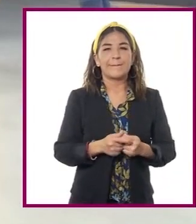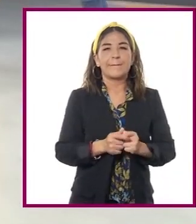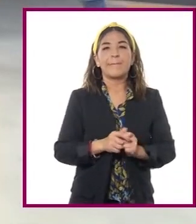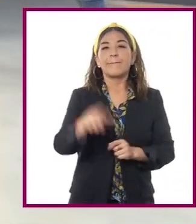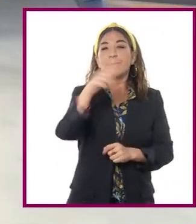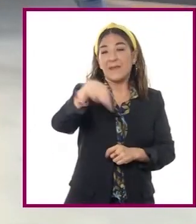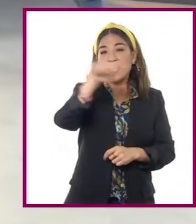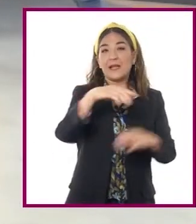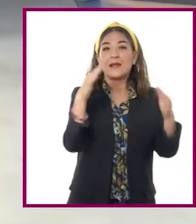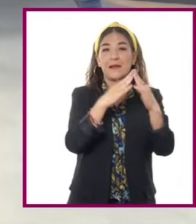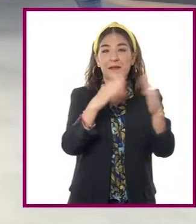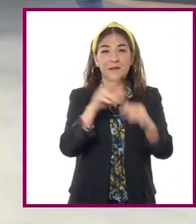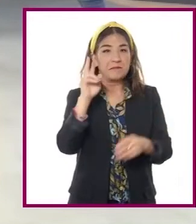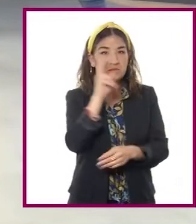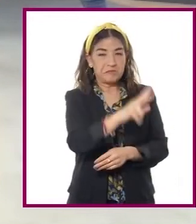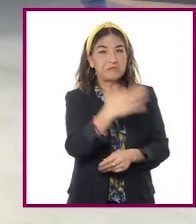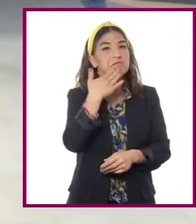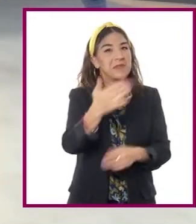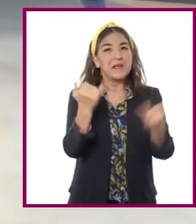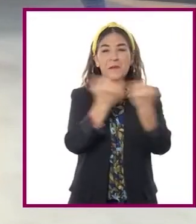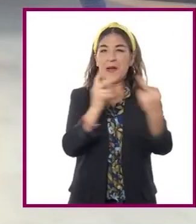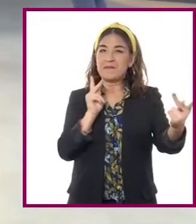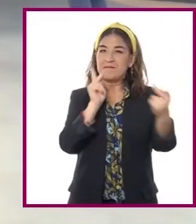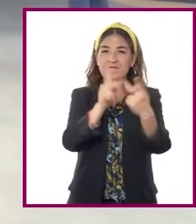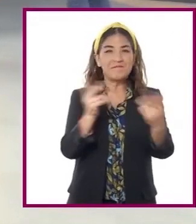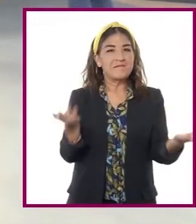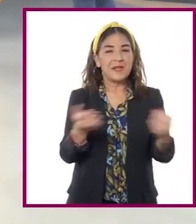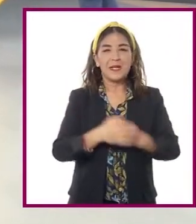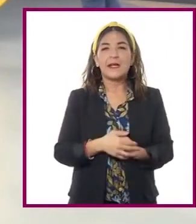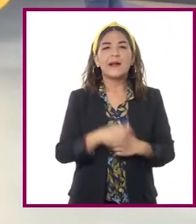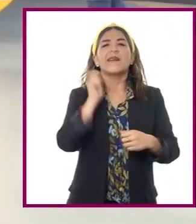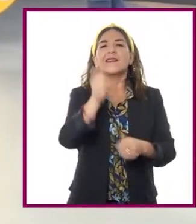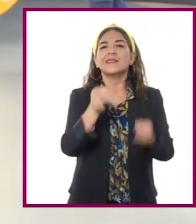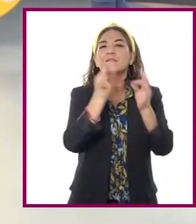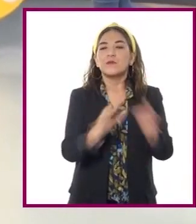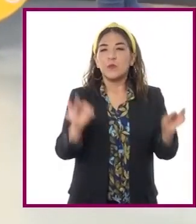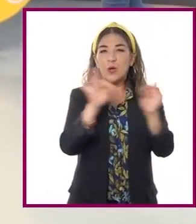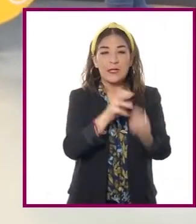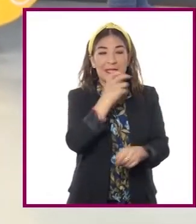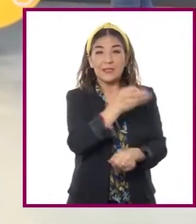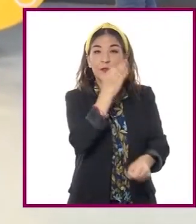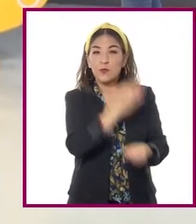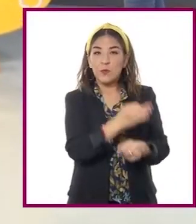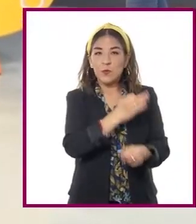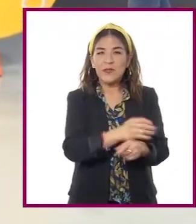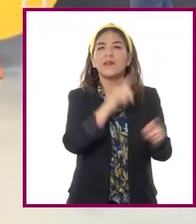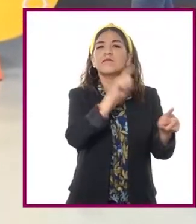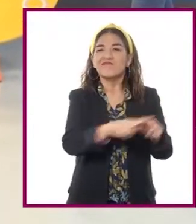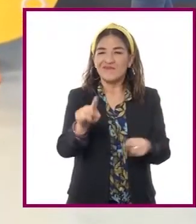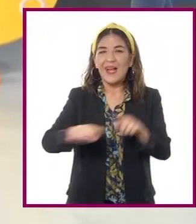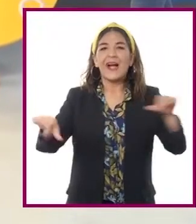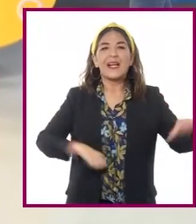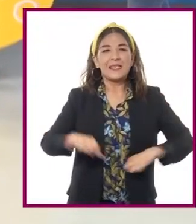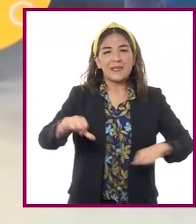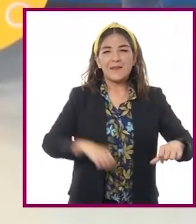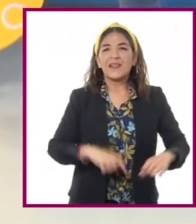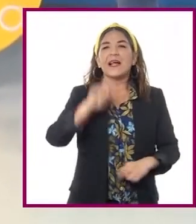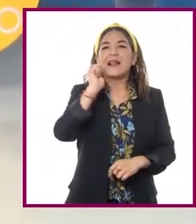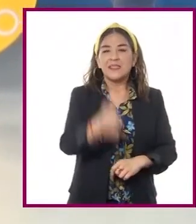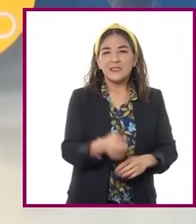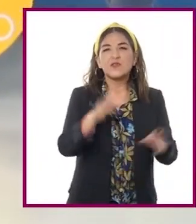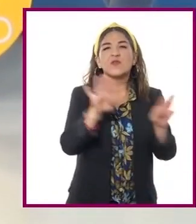En casa, ¿llegaron a la misma conclusión? Lo importante en esta y todas las situaciones que implican